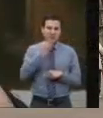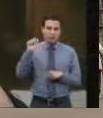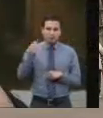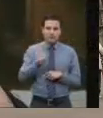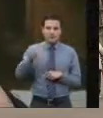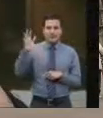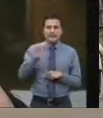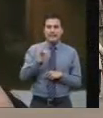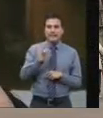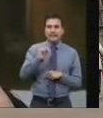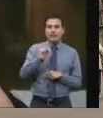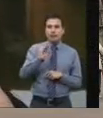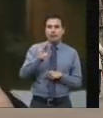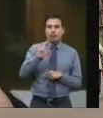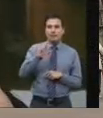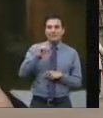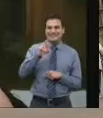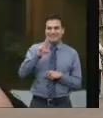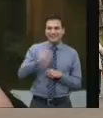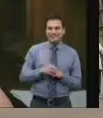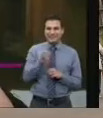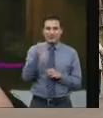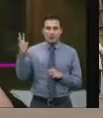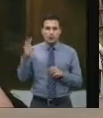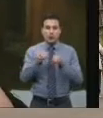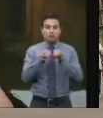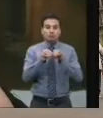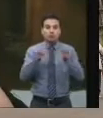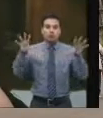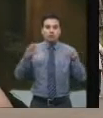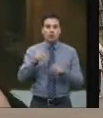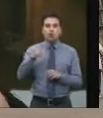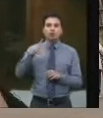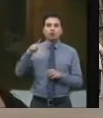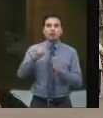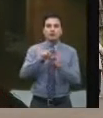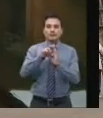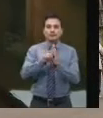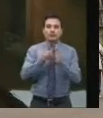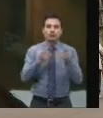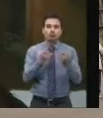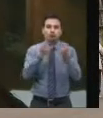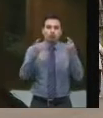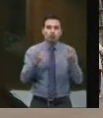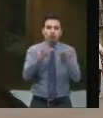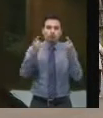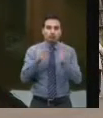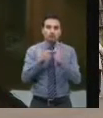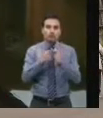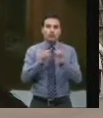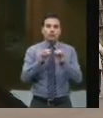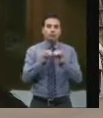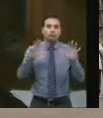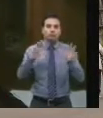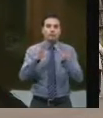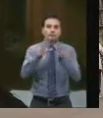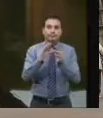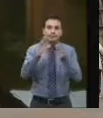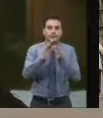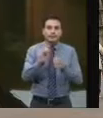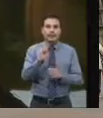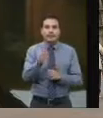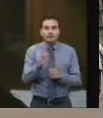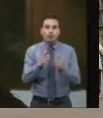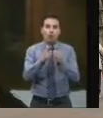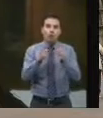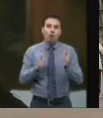influencers realizaron publicaciones en la sección Historias de su cuenta de Instagram, difundiendo mensajes de apoyo y el contenido de las propuestas